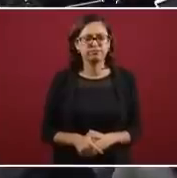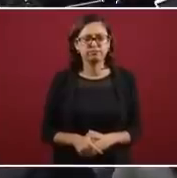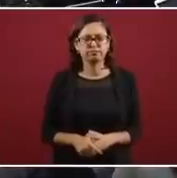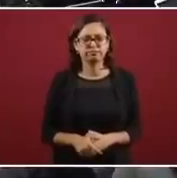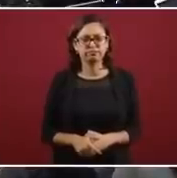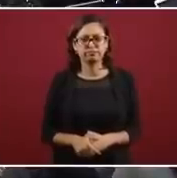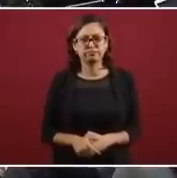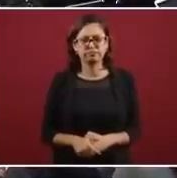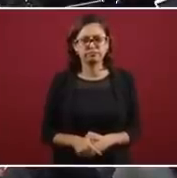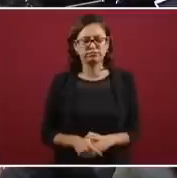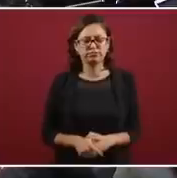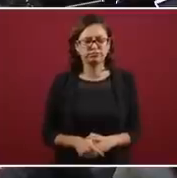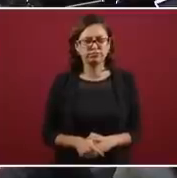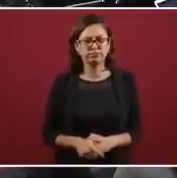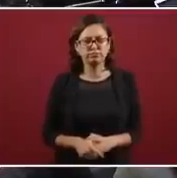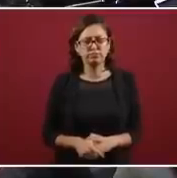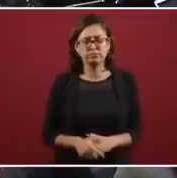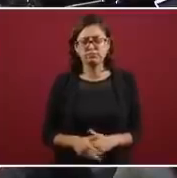hay